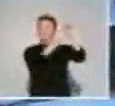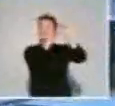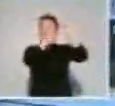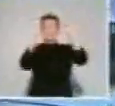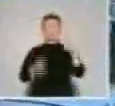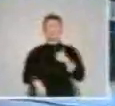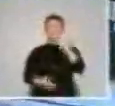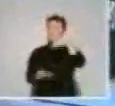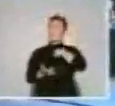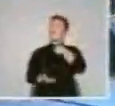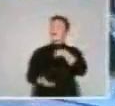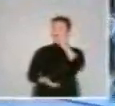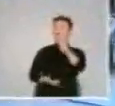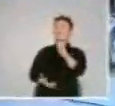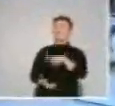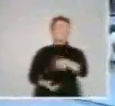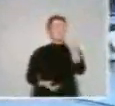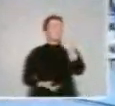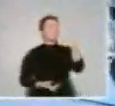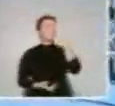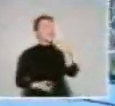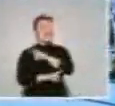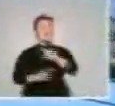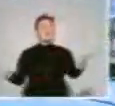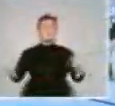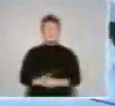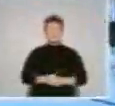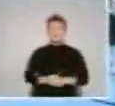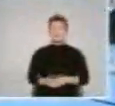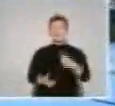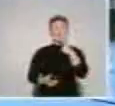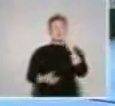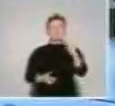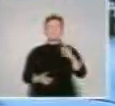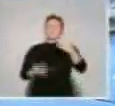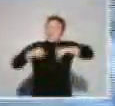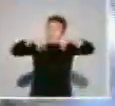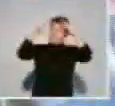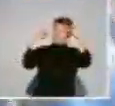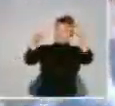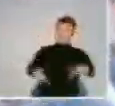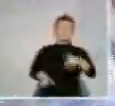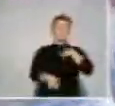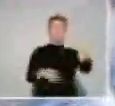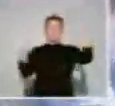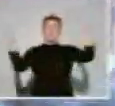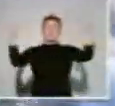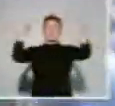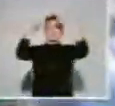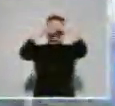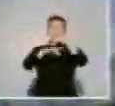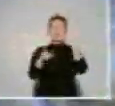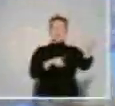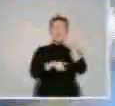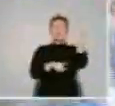la tengo yo y no es roja que ahora red. Y ya, por fin, la niebla en los rodeos y